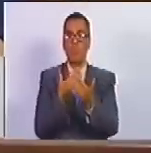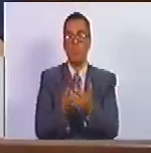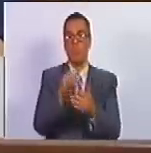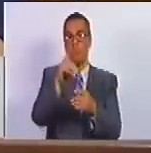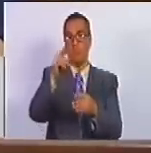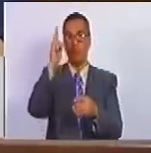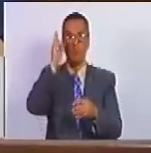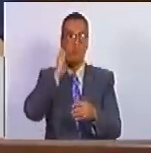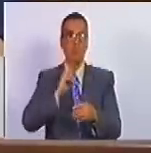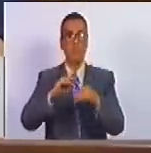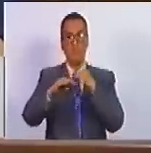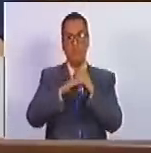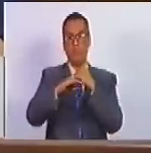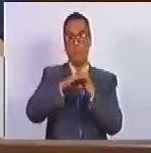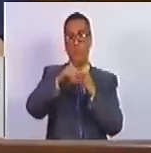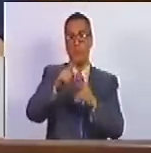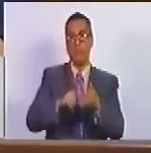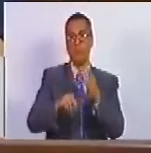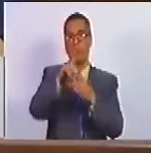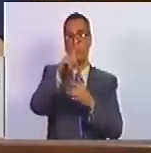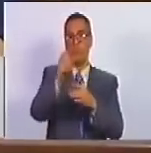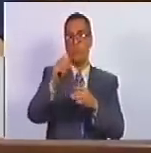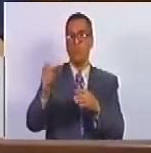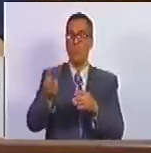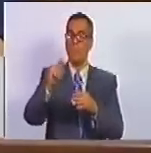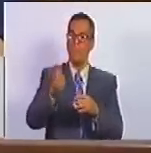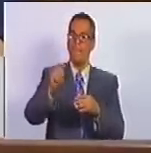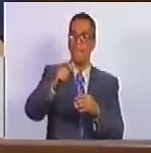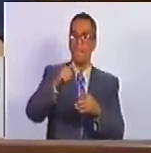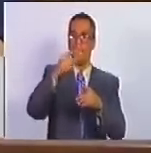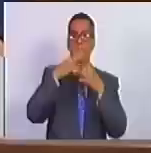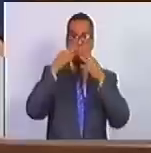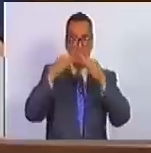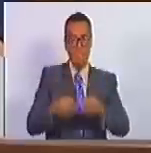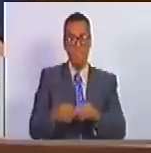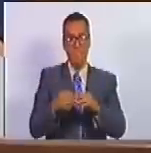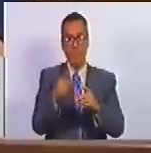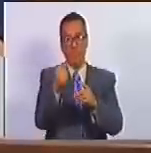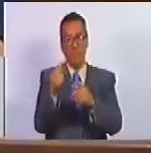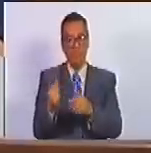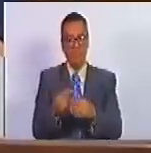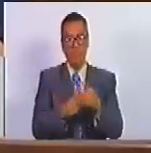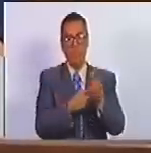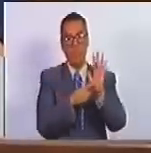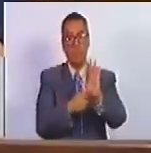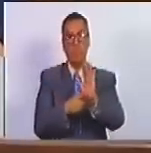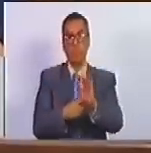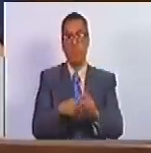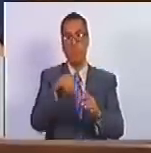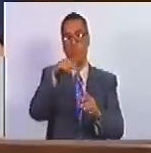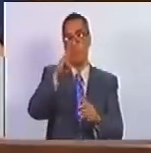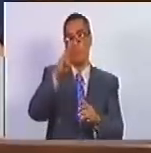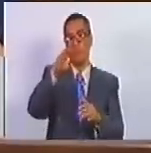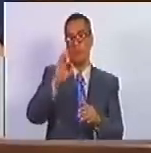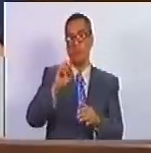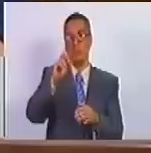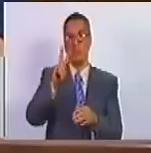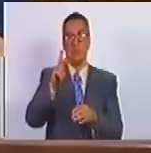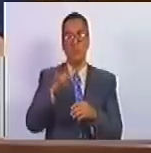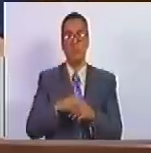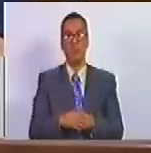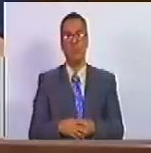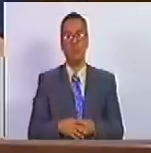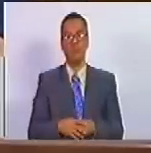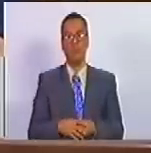en bolívares equivalentes a 100 veces el tipo de cambio oficial de la moneda de mayor valor publicado por el Banco Central